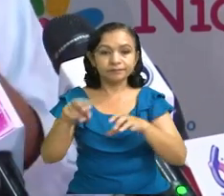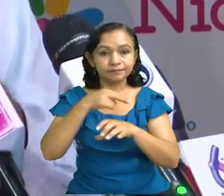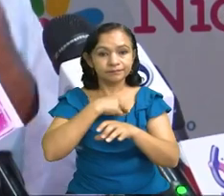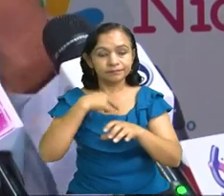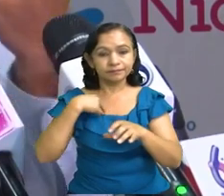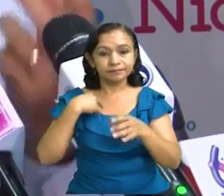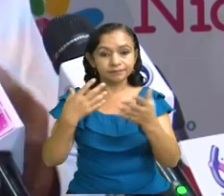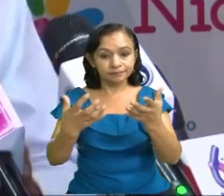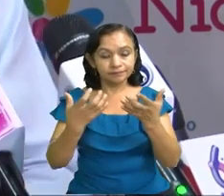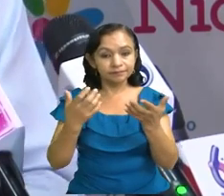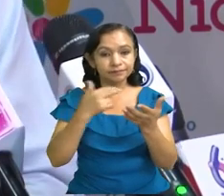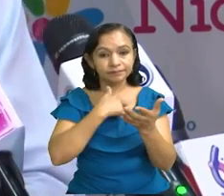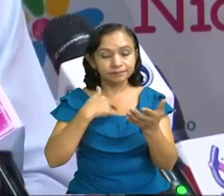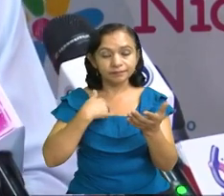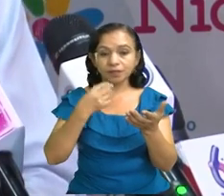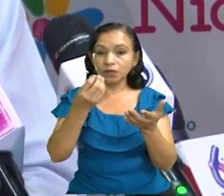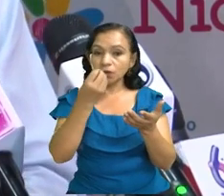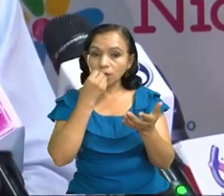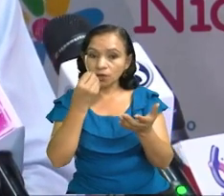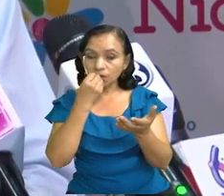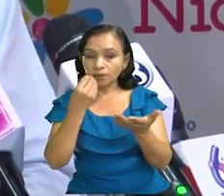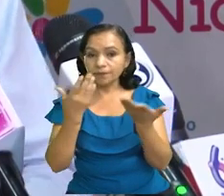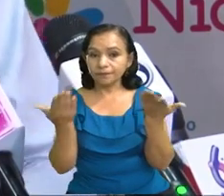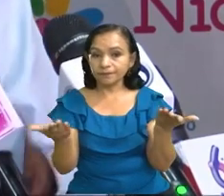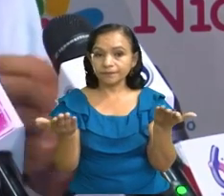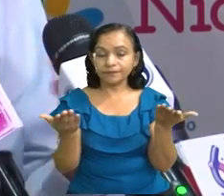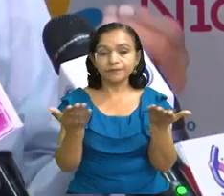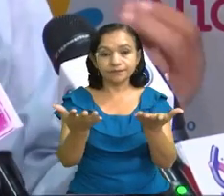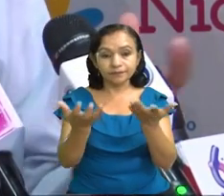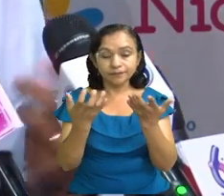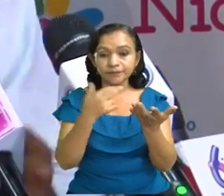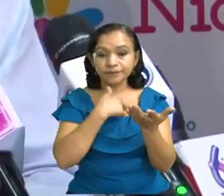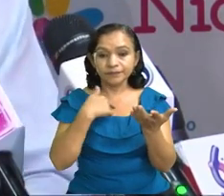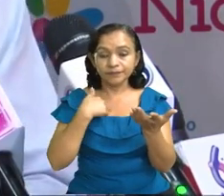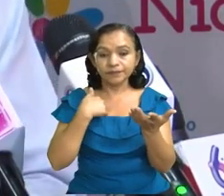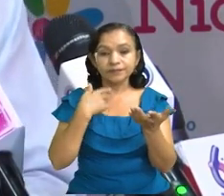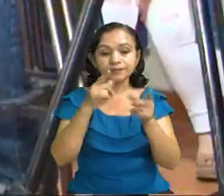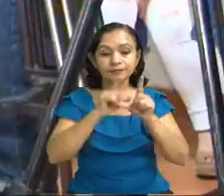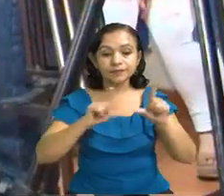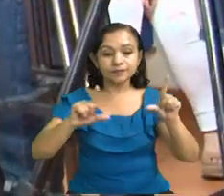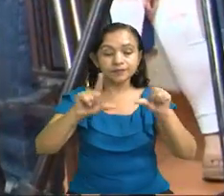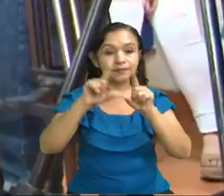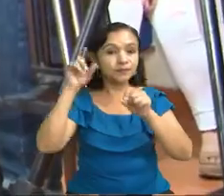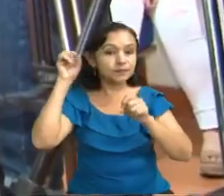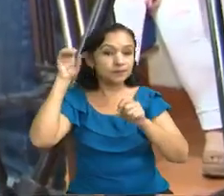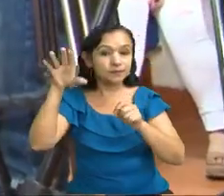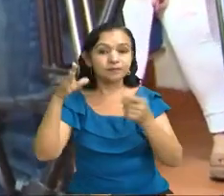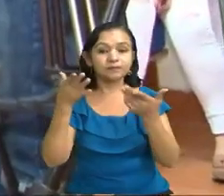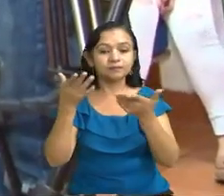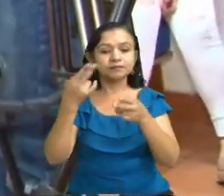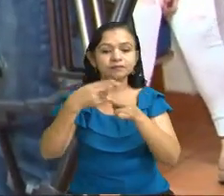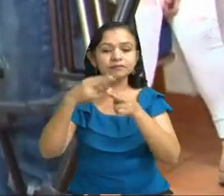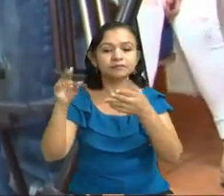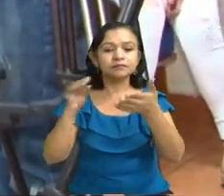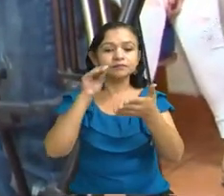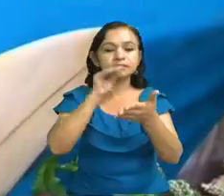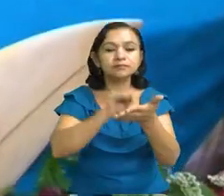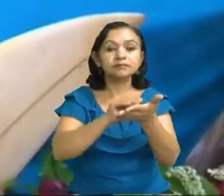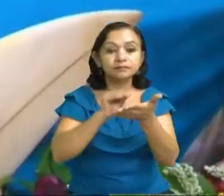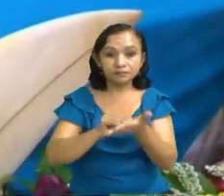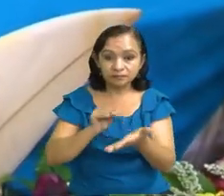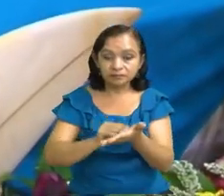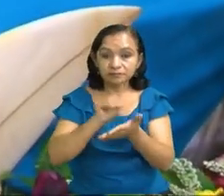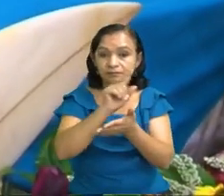Queremos promover nuestra gastronomía, queremos promover nuestro sitio turístico. Las inscripciones están abiertas en todas